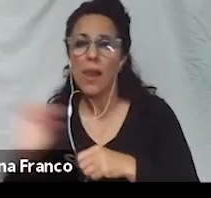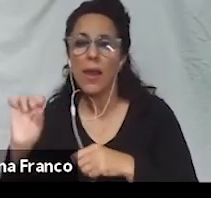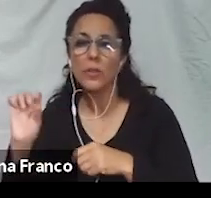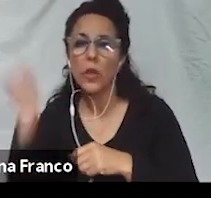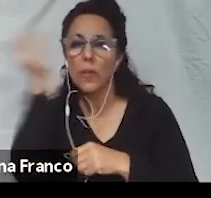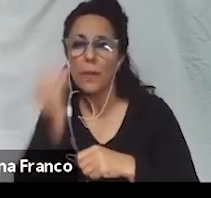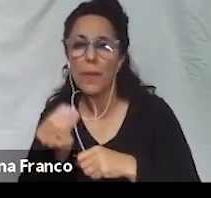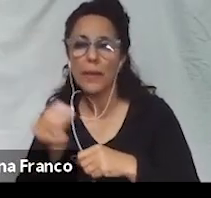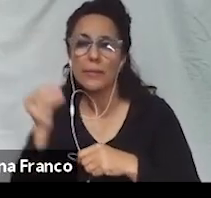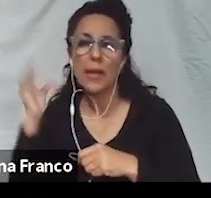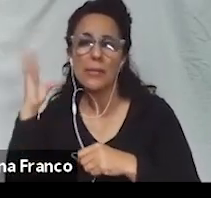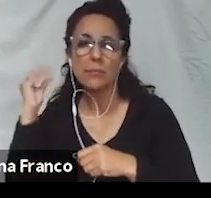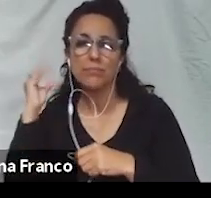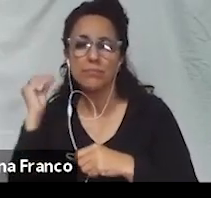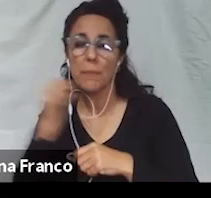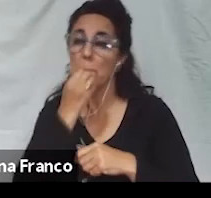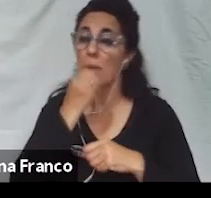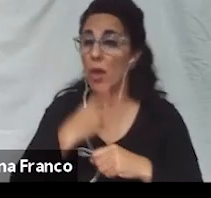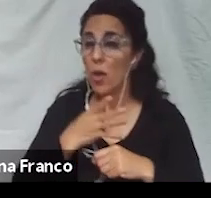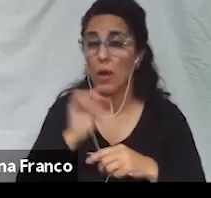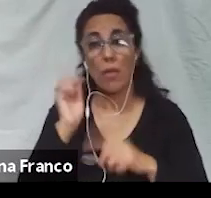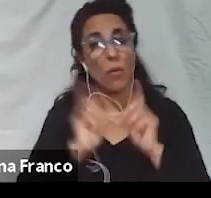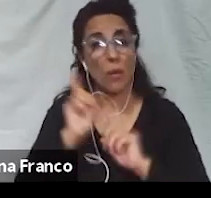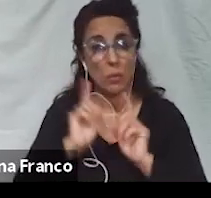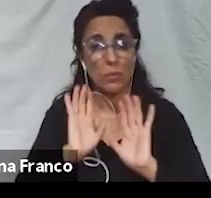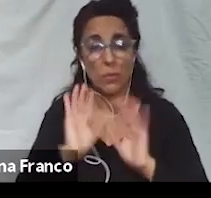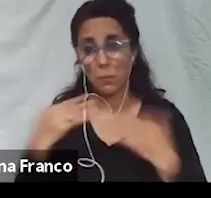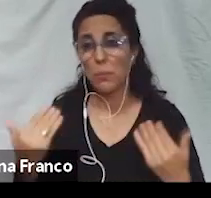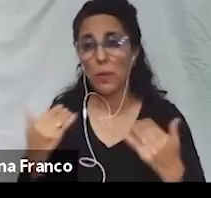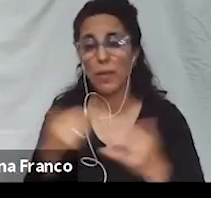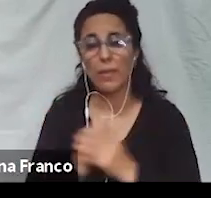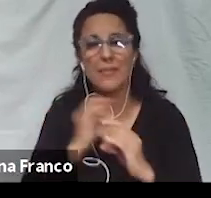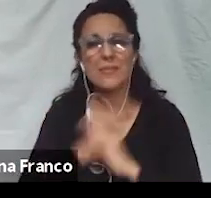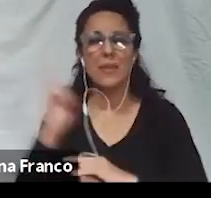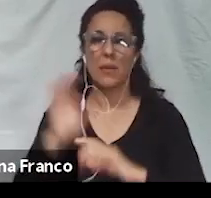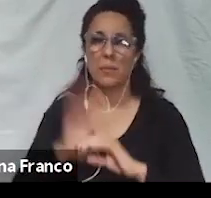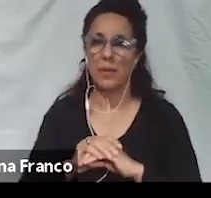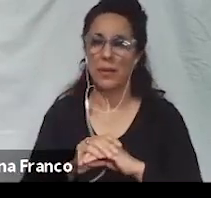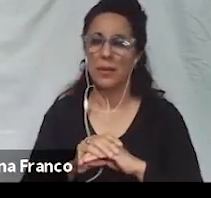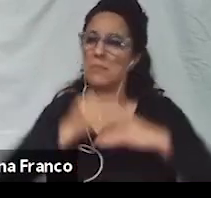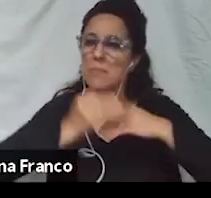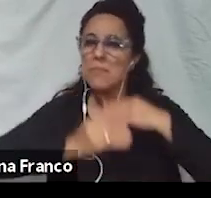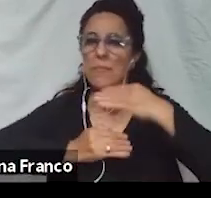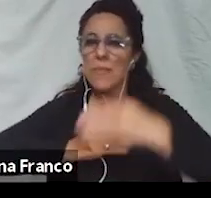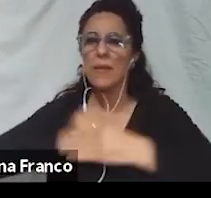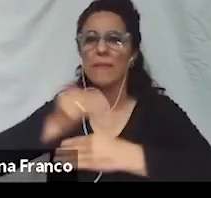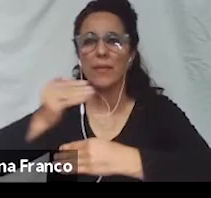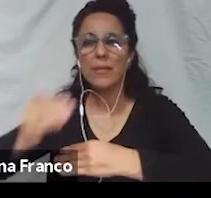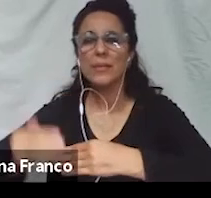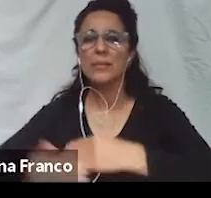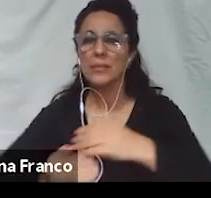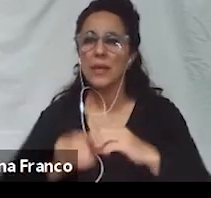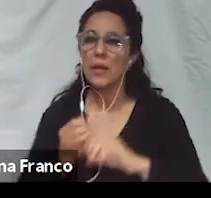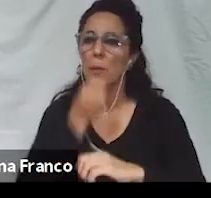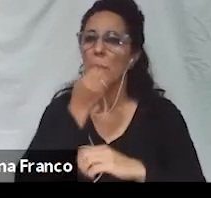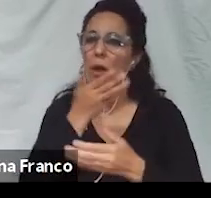lector de pantalla haya mejorado algunas cosas. Siempre pasa que los lectores de pantalla van avanzando